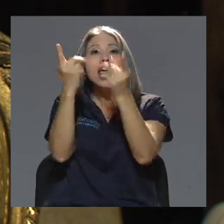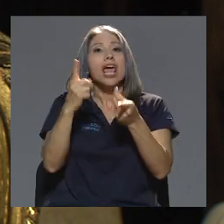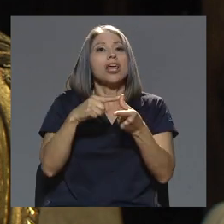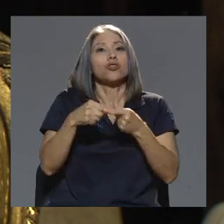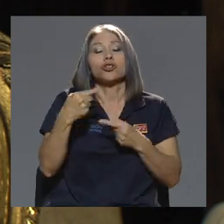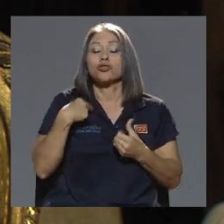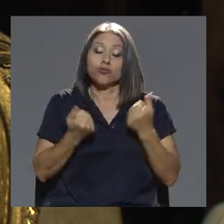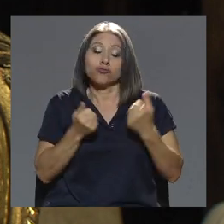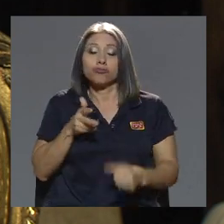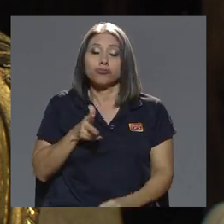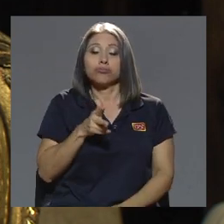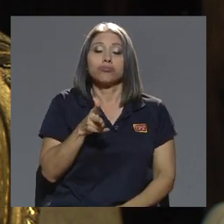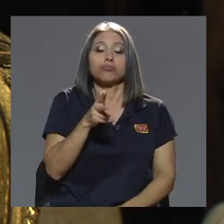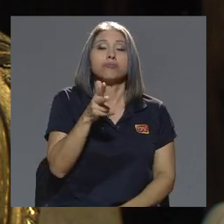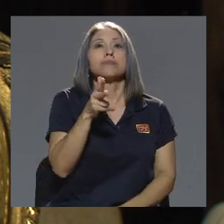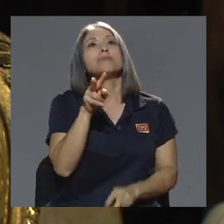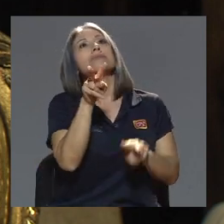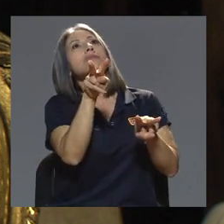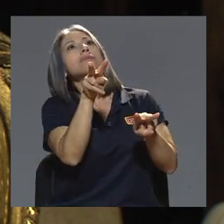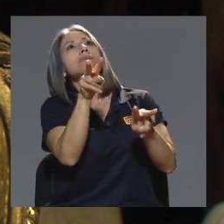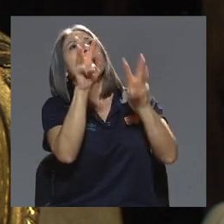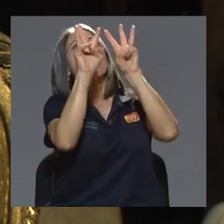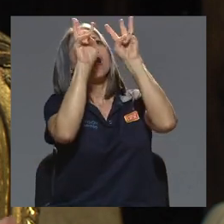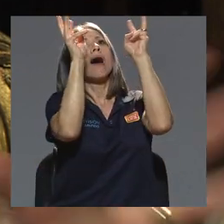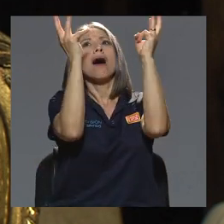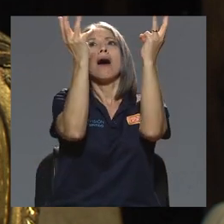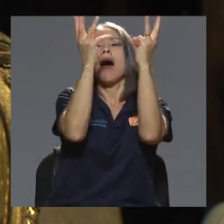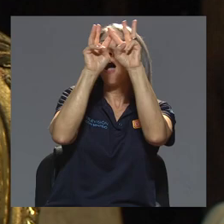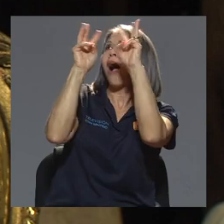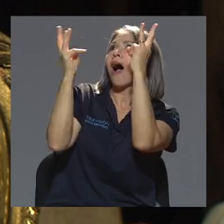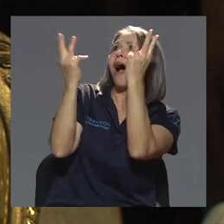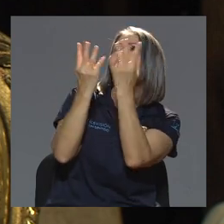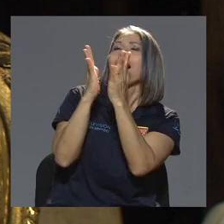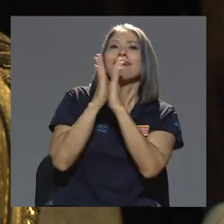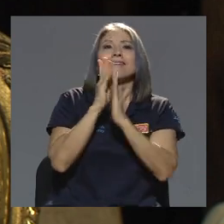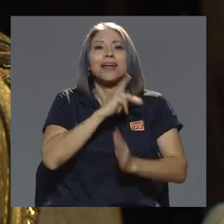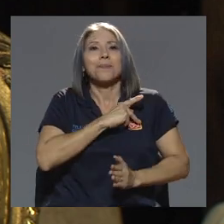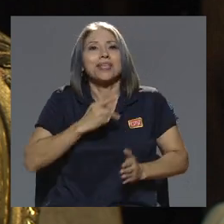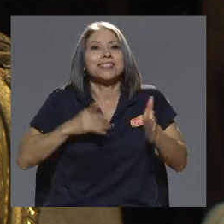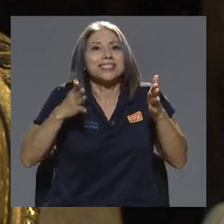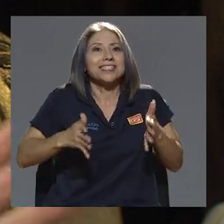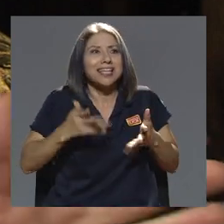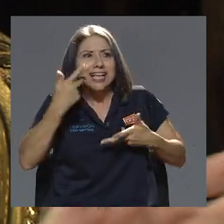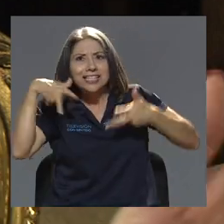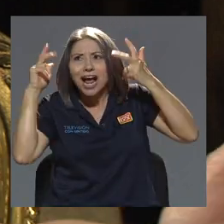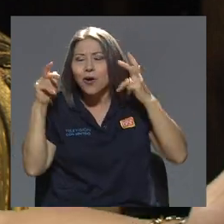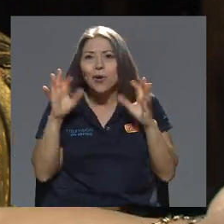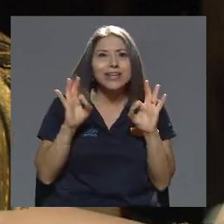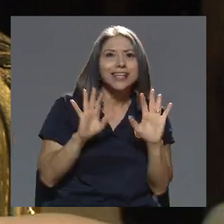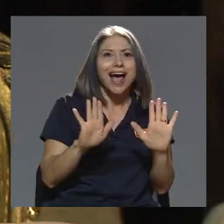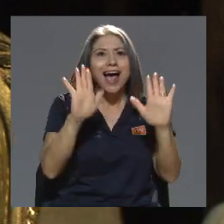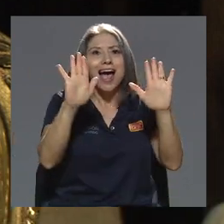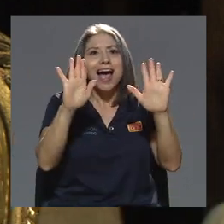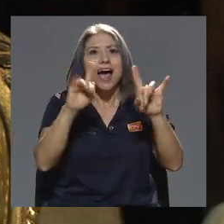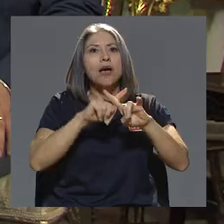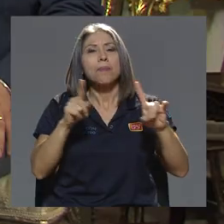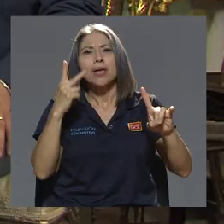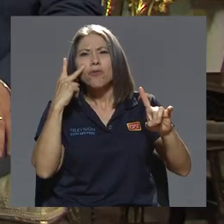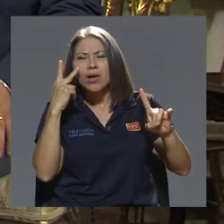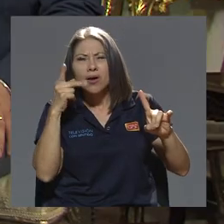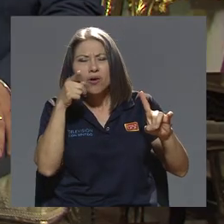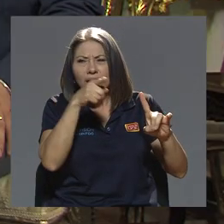genial, castillos, princesas, dragones, esto está genial para los niños. pero veo que se abren las paredes y digo, ¿pero qué es